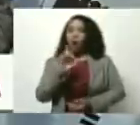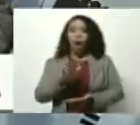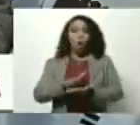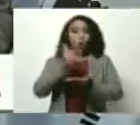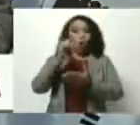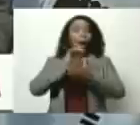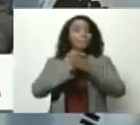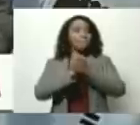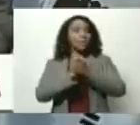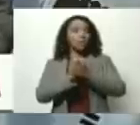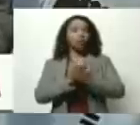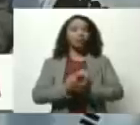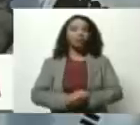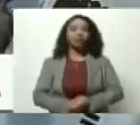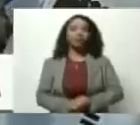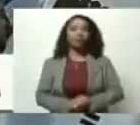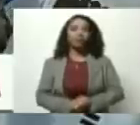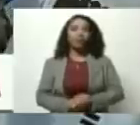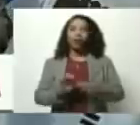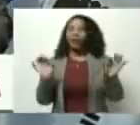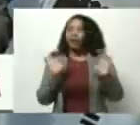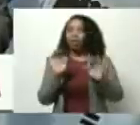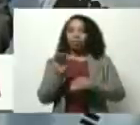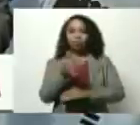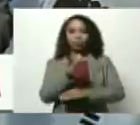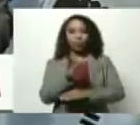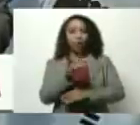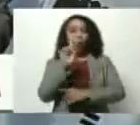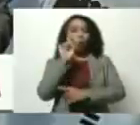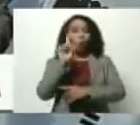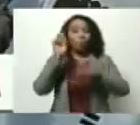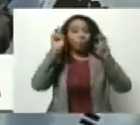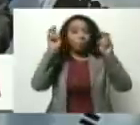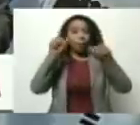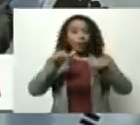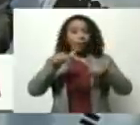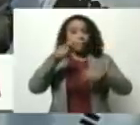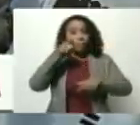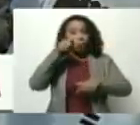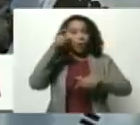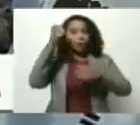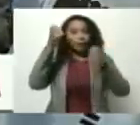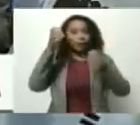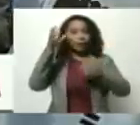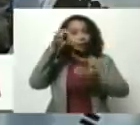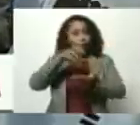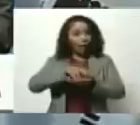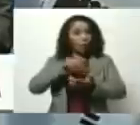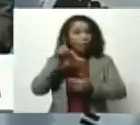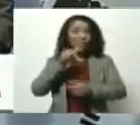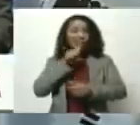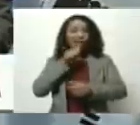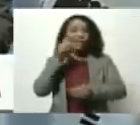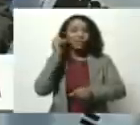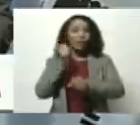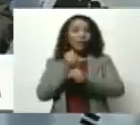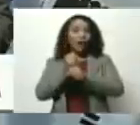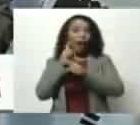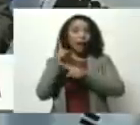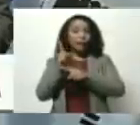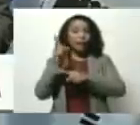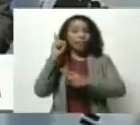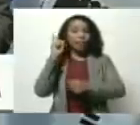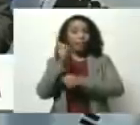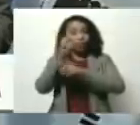amigos ni nada parecido. Es un ente de seguridad de Estado y quienes trabajen ahí tienen esa misma cualidad.